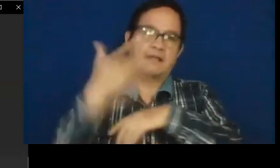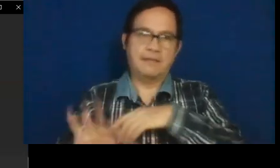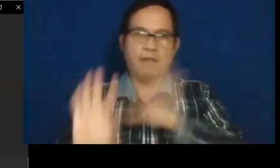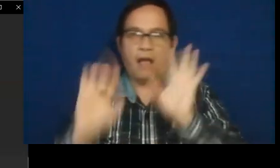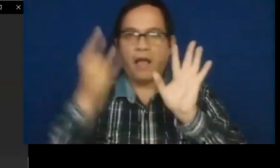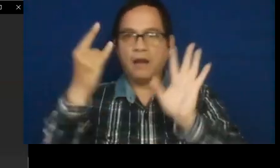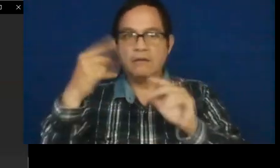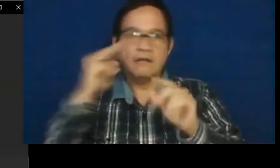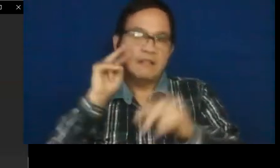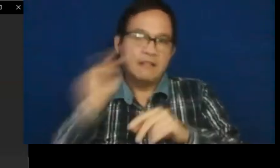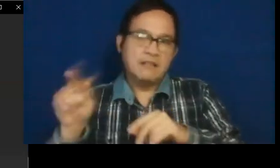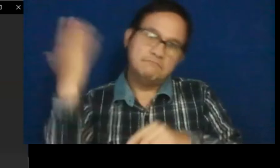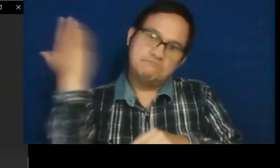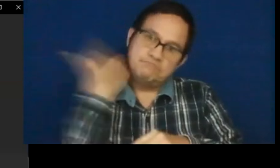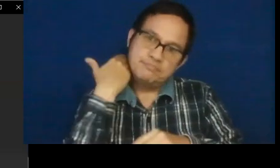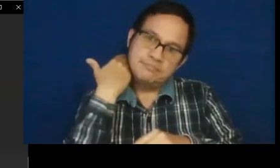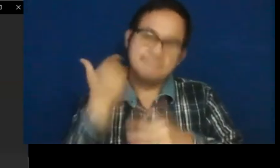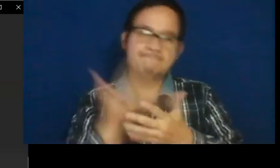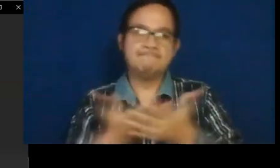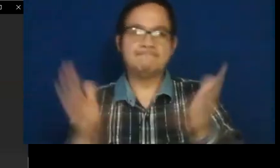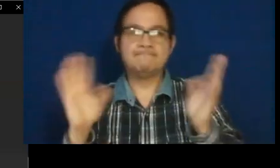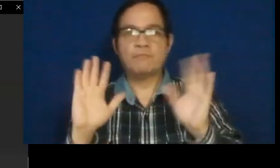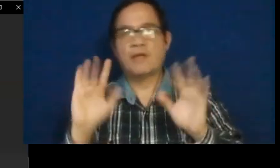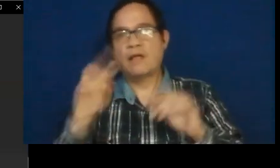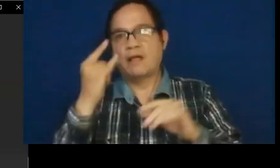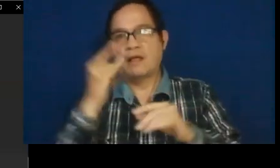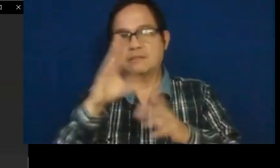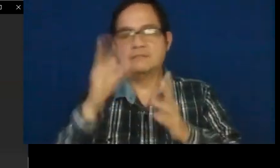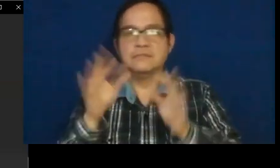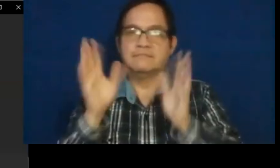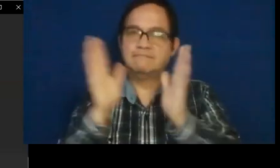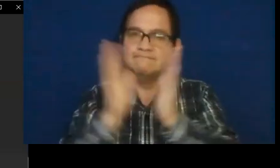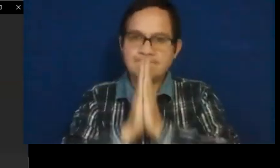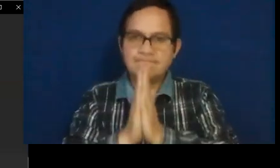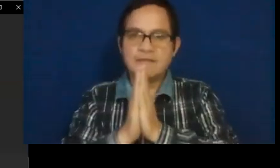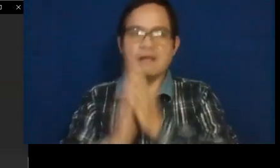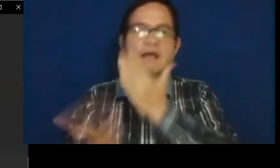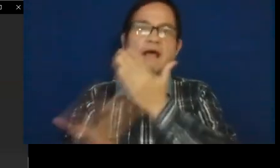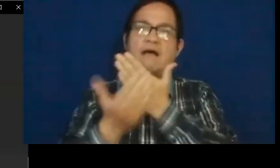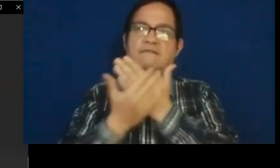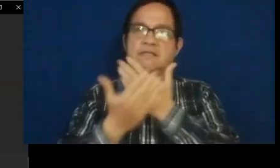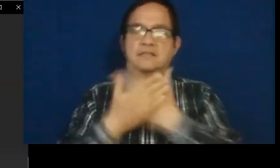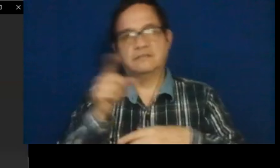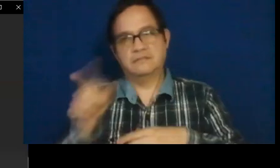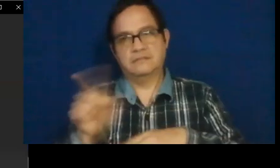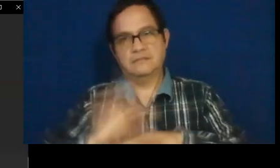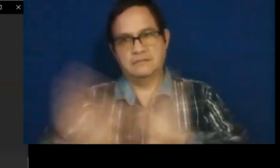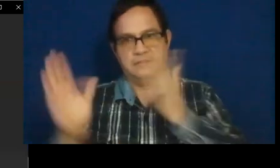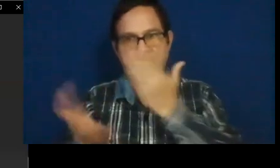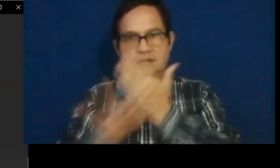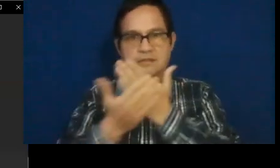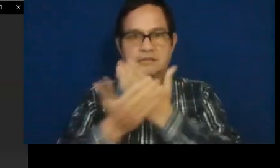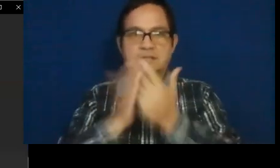riesgo de que ni siquiera lo vea, ¿vale? Entonces, si llega a pasar, pues obviamente me avisan. Y bueno, en el caso tuyo que me lo